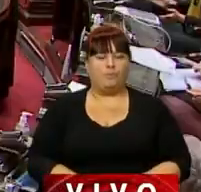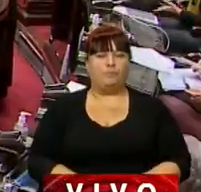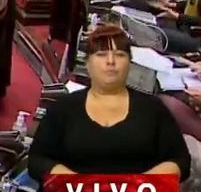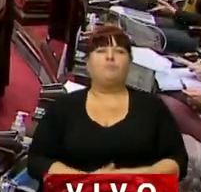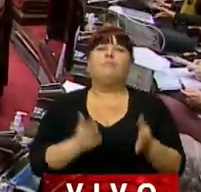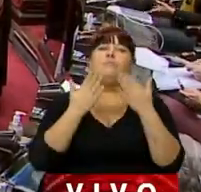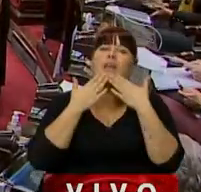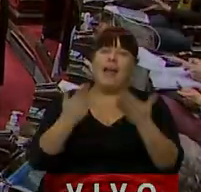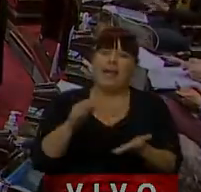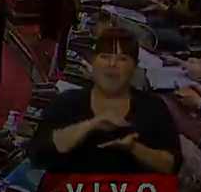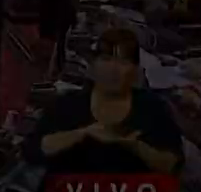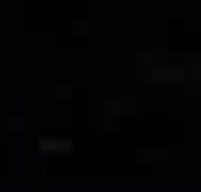gracias diputada